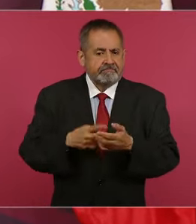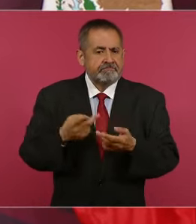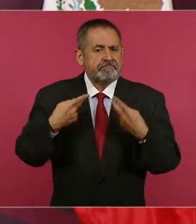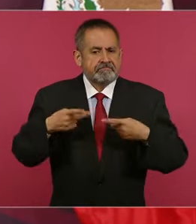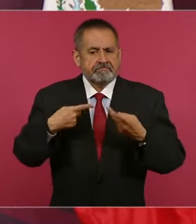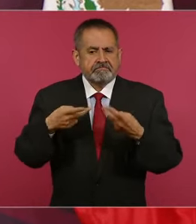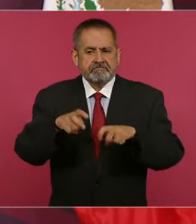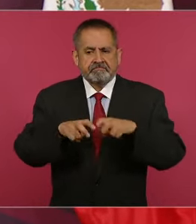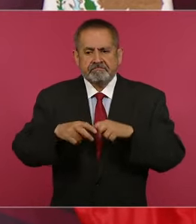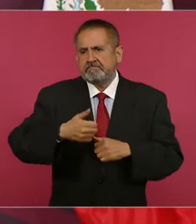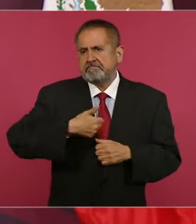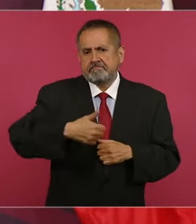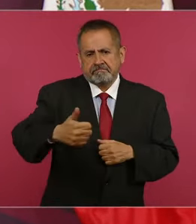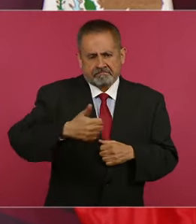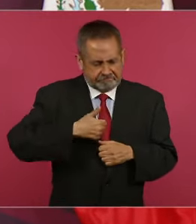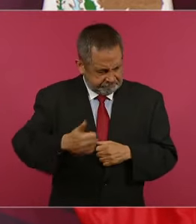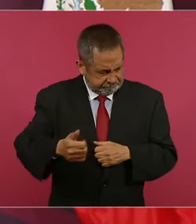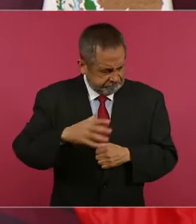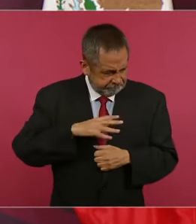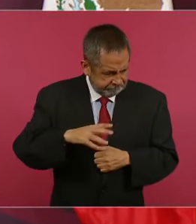pasajeros.